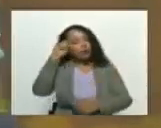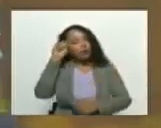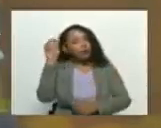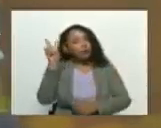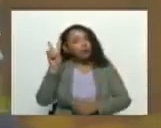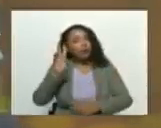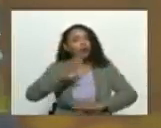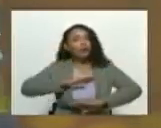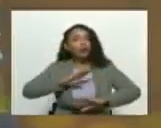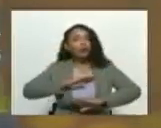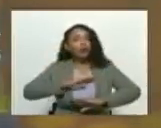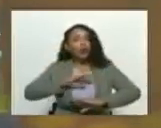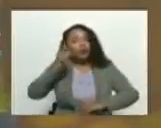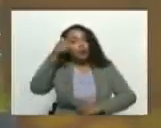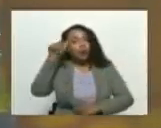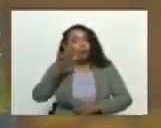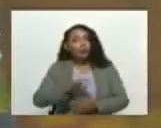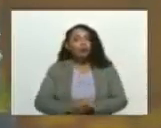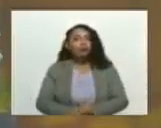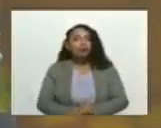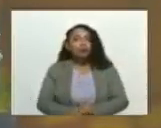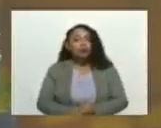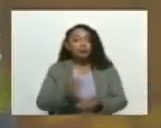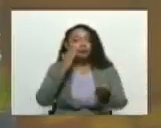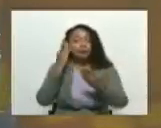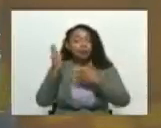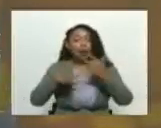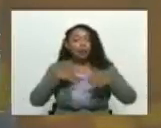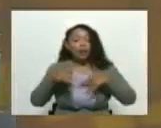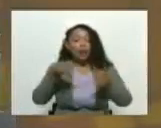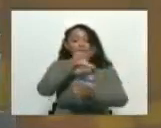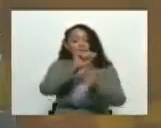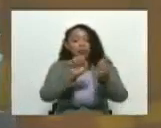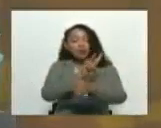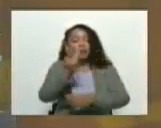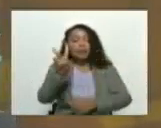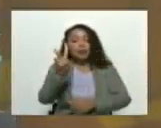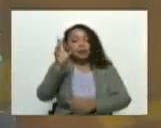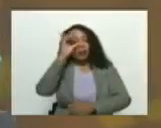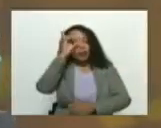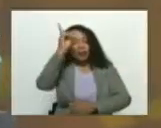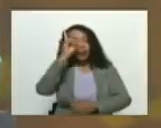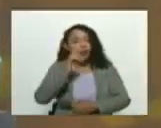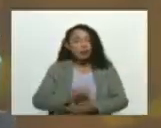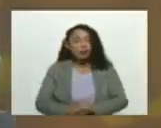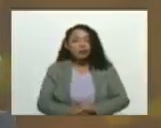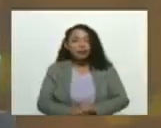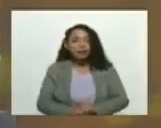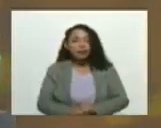beneficia a la población venezolana. Veíamos la actividad de la vicepresidenta ejecutiva de la República, Delcy Rodríguez.